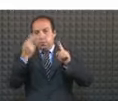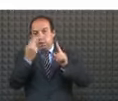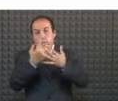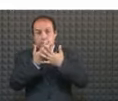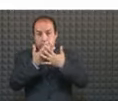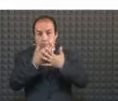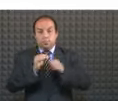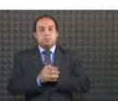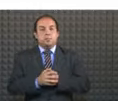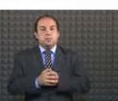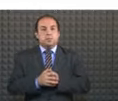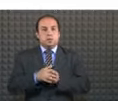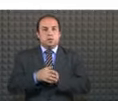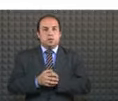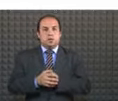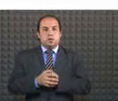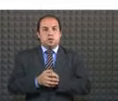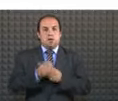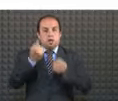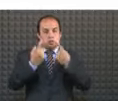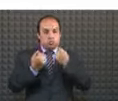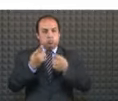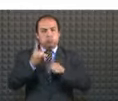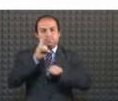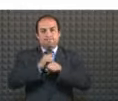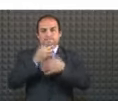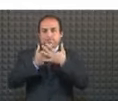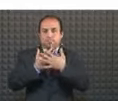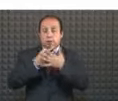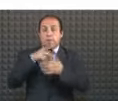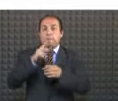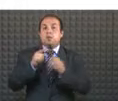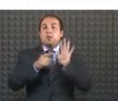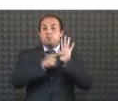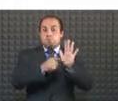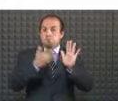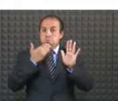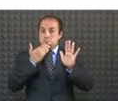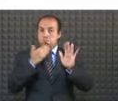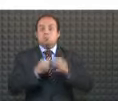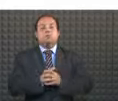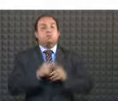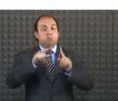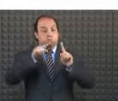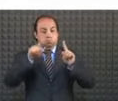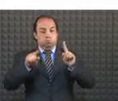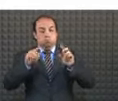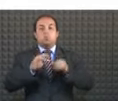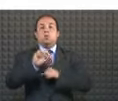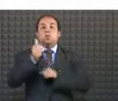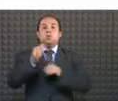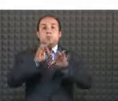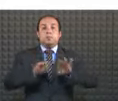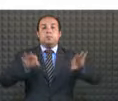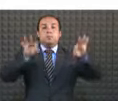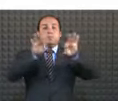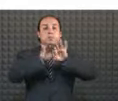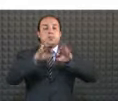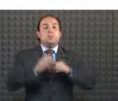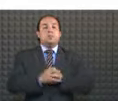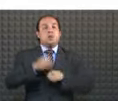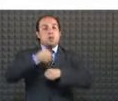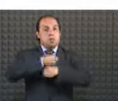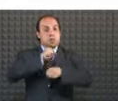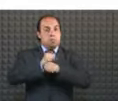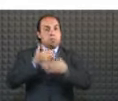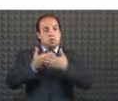esperar, como siempre saben, varios días, pero es un buen indicador. El otro que es importante es que, fíjense, pasamos en la semana